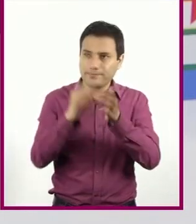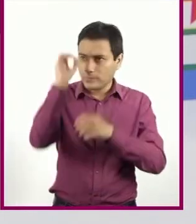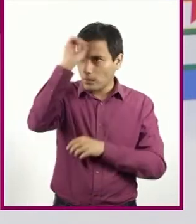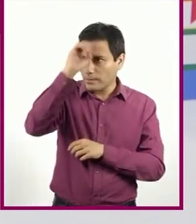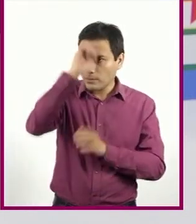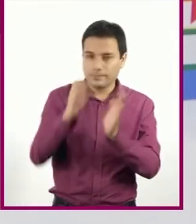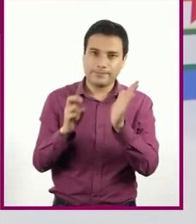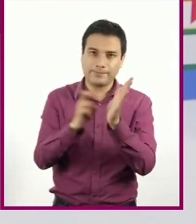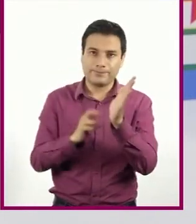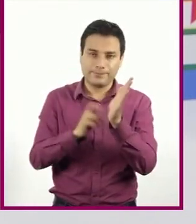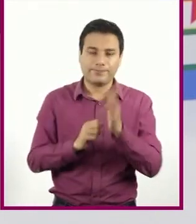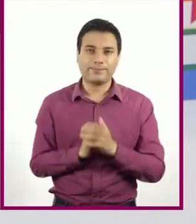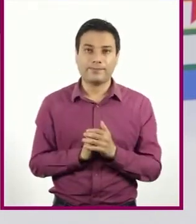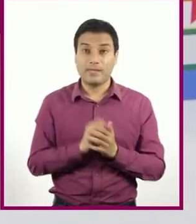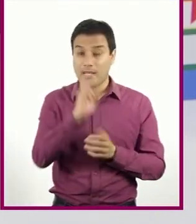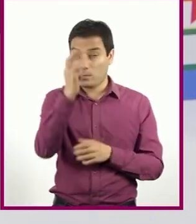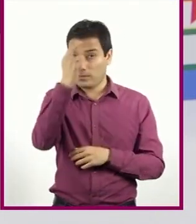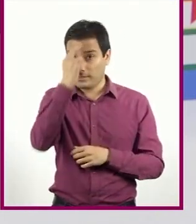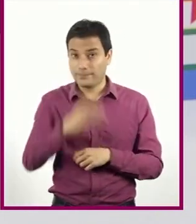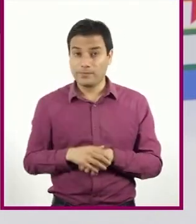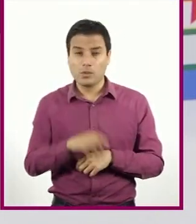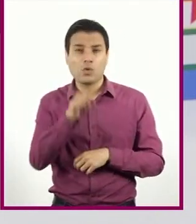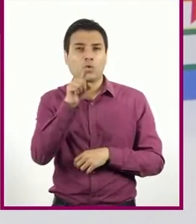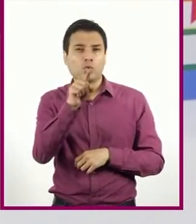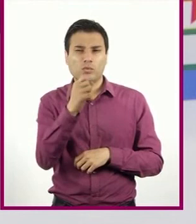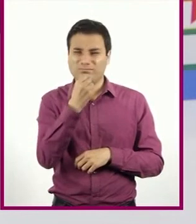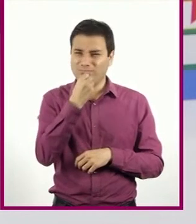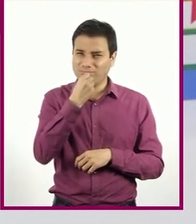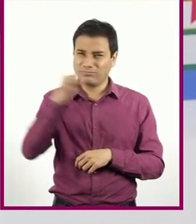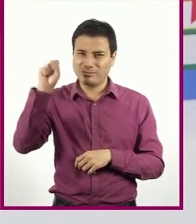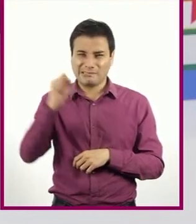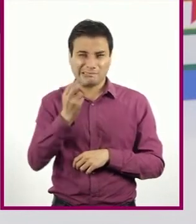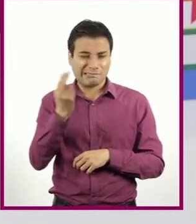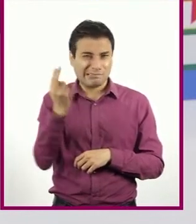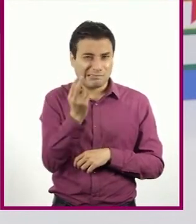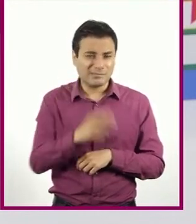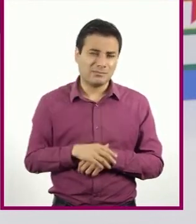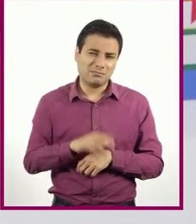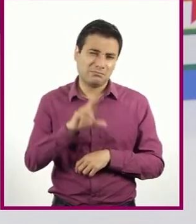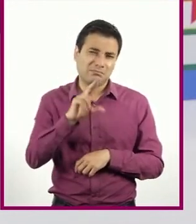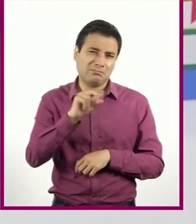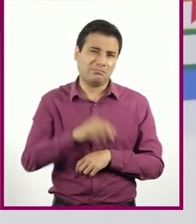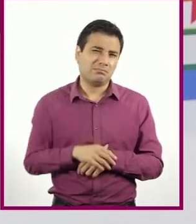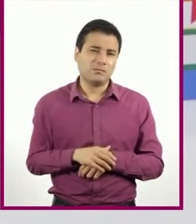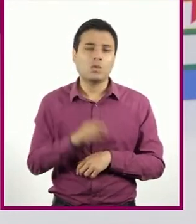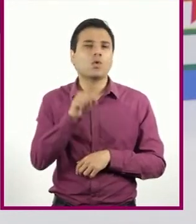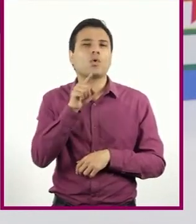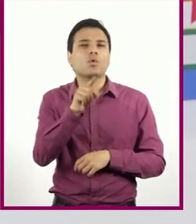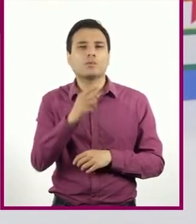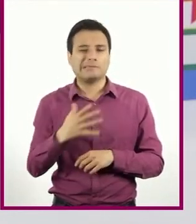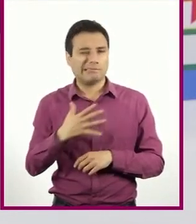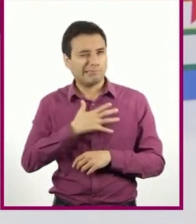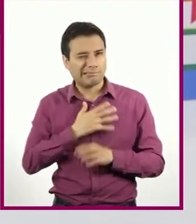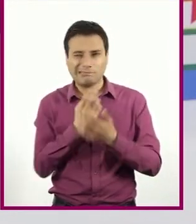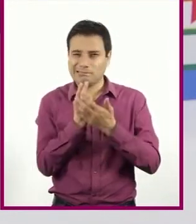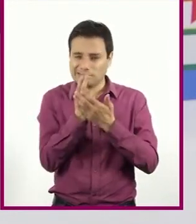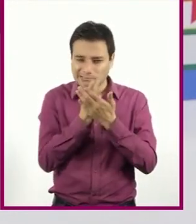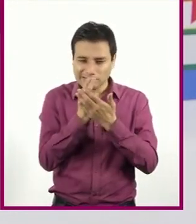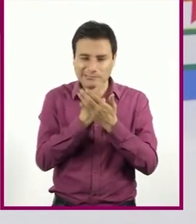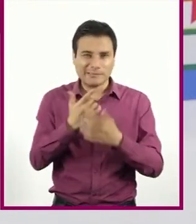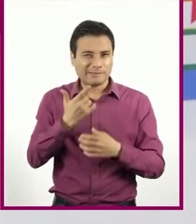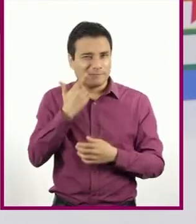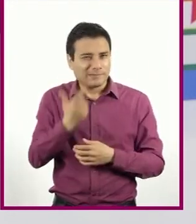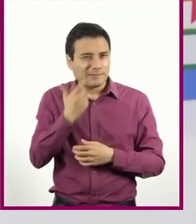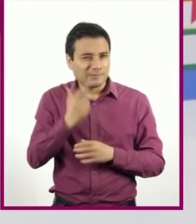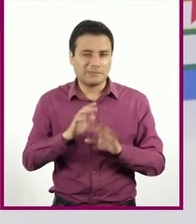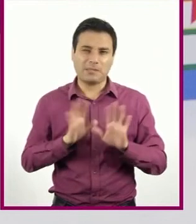trabajo. Recuerden que no necesitan ser dibujantes experimentados, solo poner toda su intención y creatividad para hacer